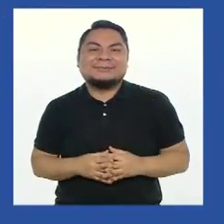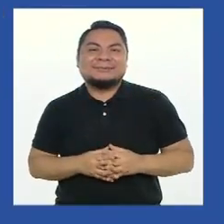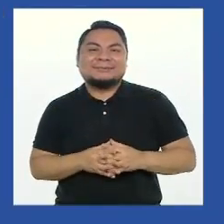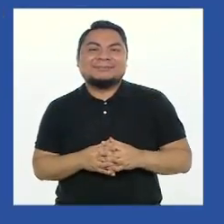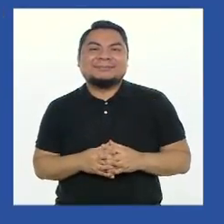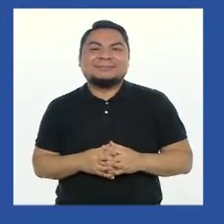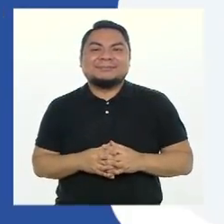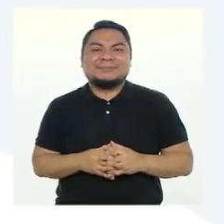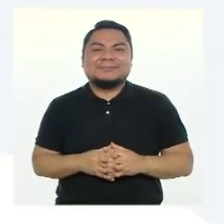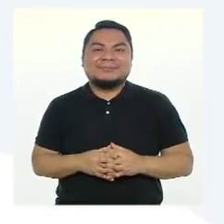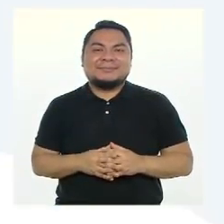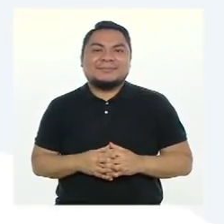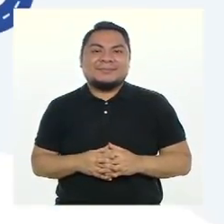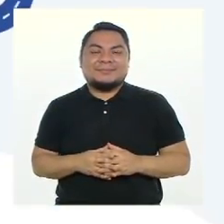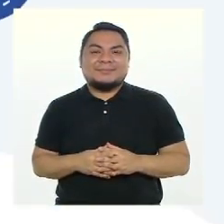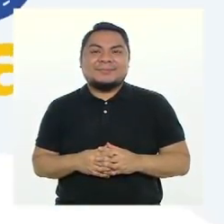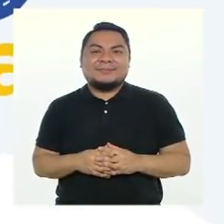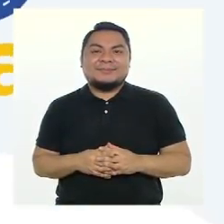Casa.